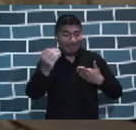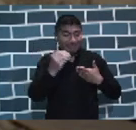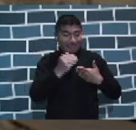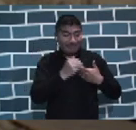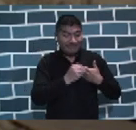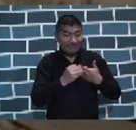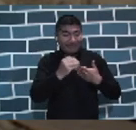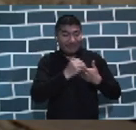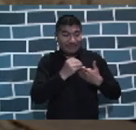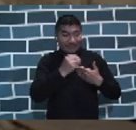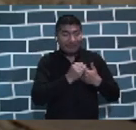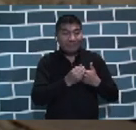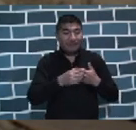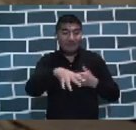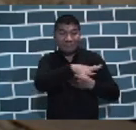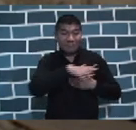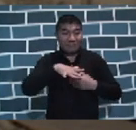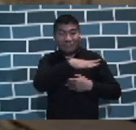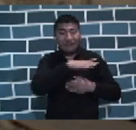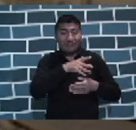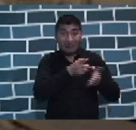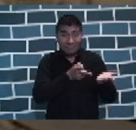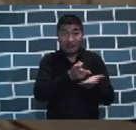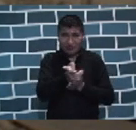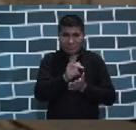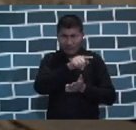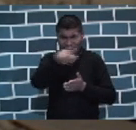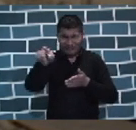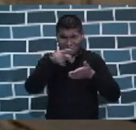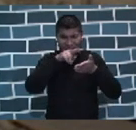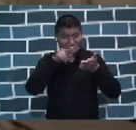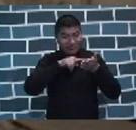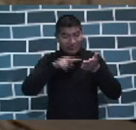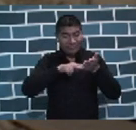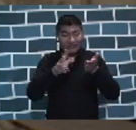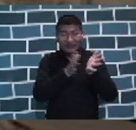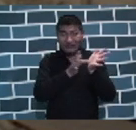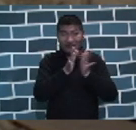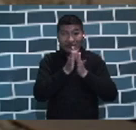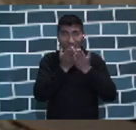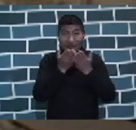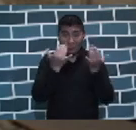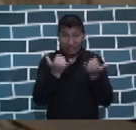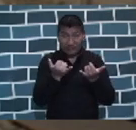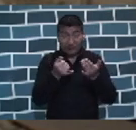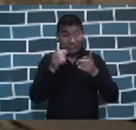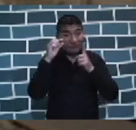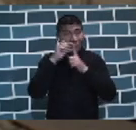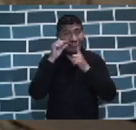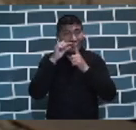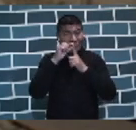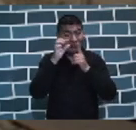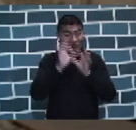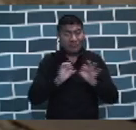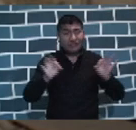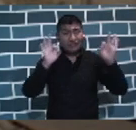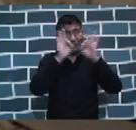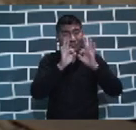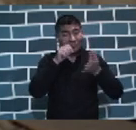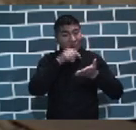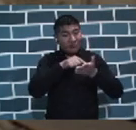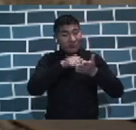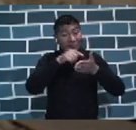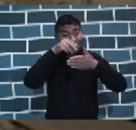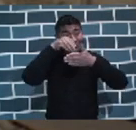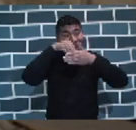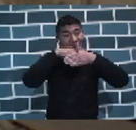en la verdad si ustedes leen atentamente el evangelio de hoy la palabra clave ahí es